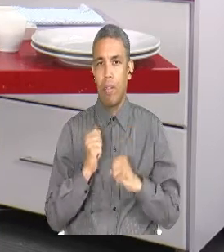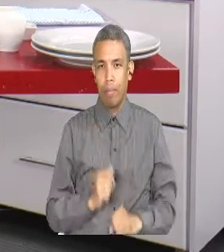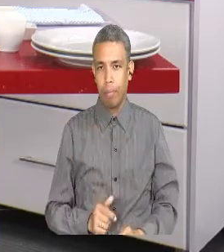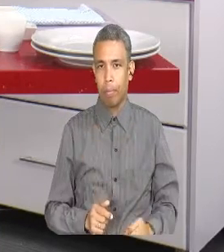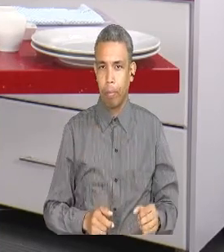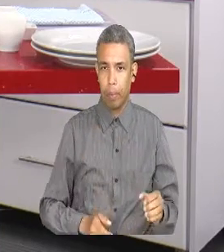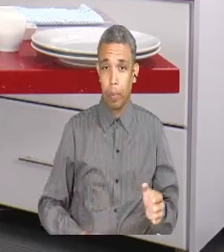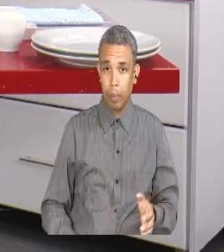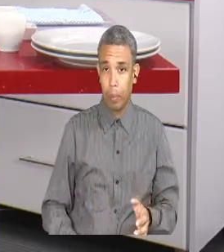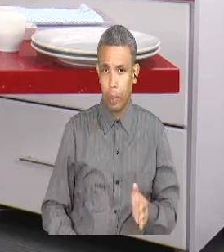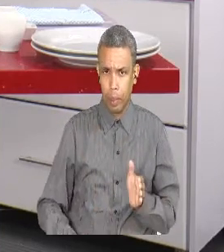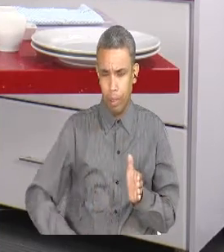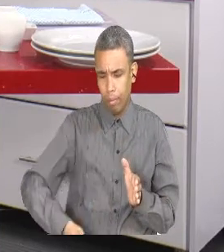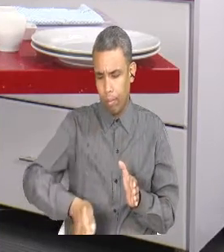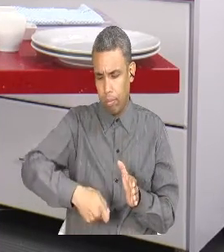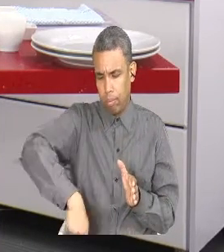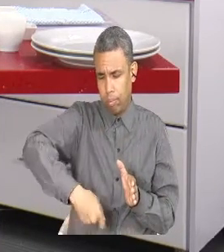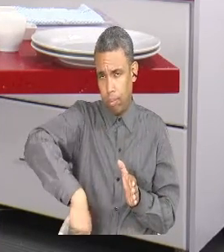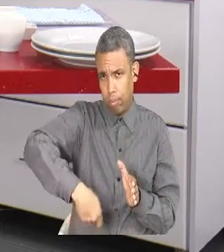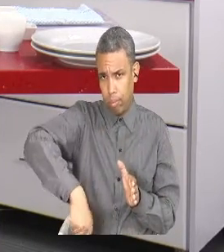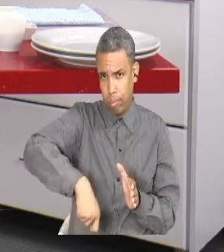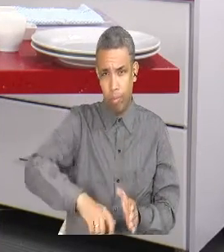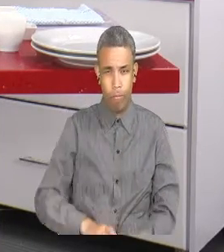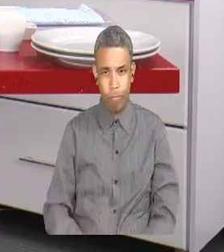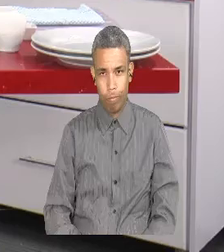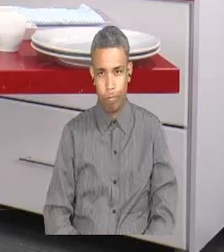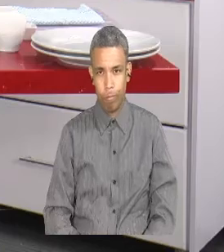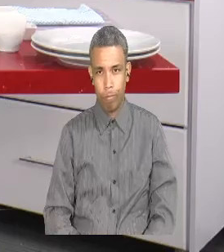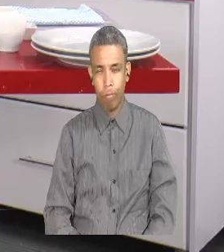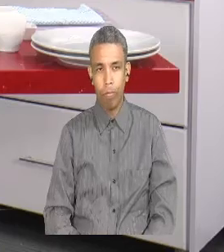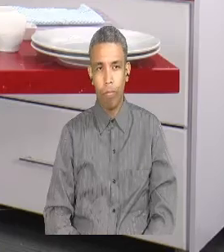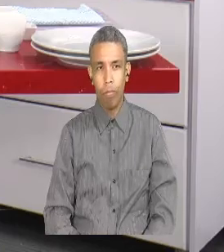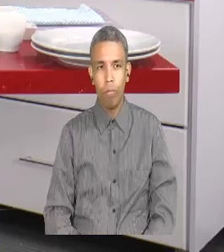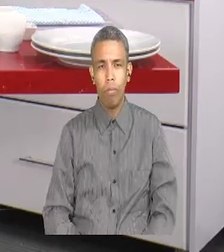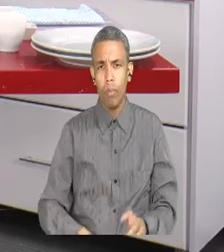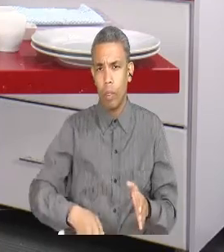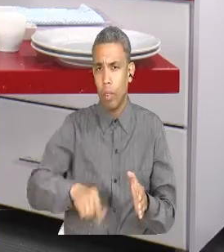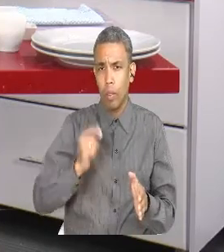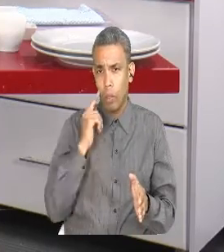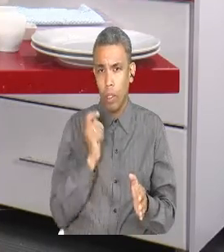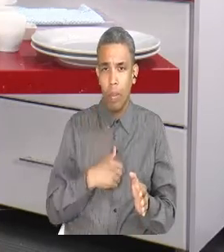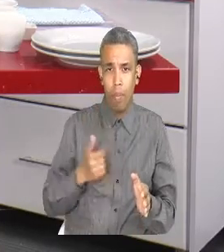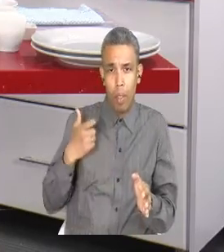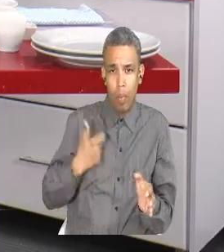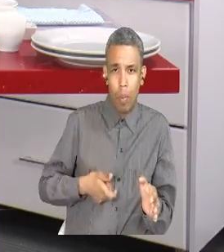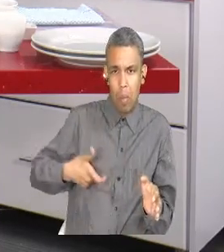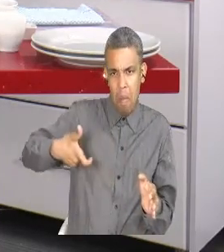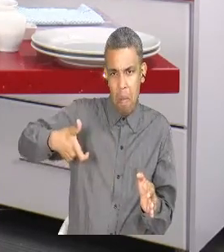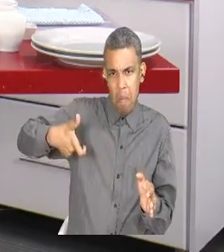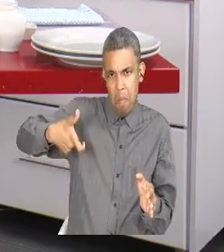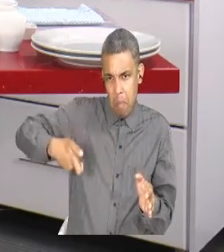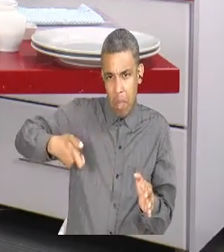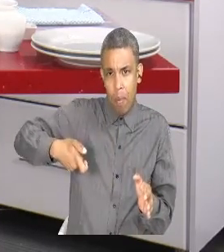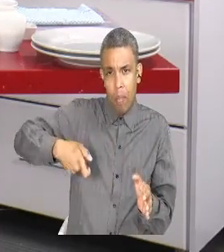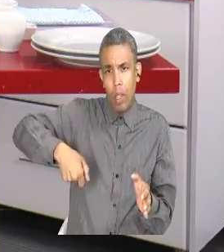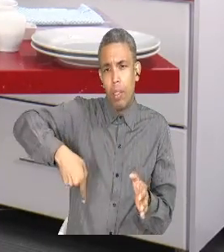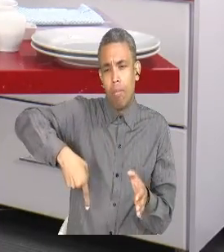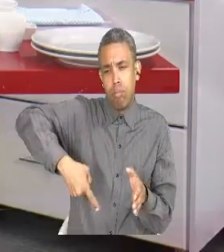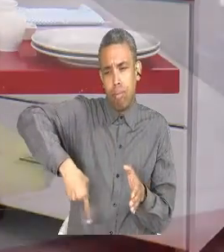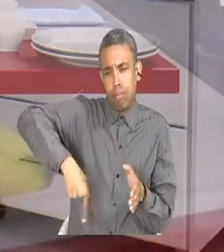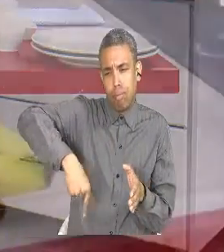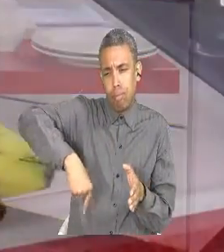sí. Así que ya saben que es. No es necesario con un batidor. Esto tiene que quedar espeso.